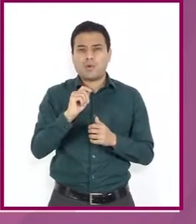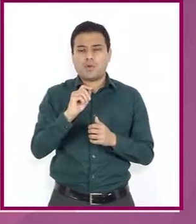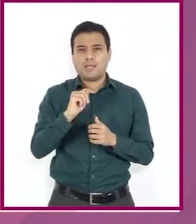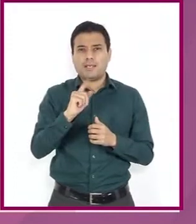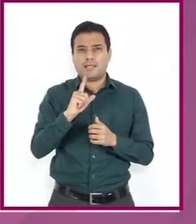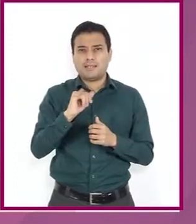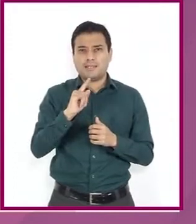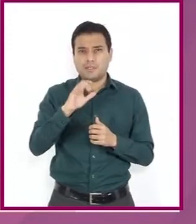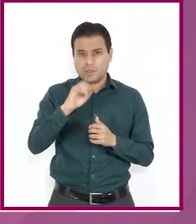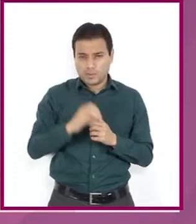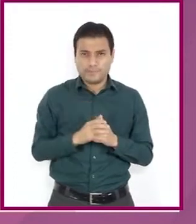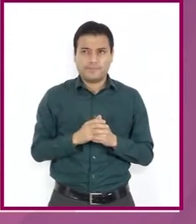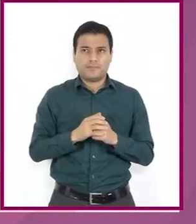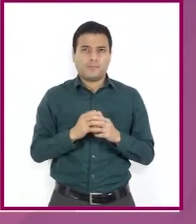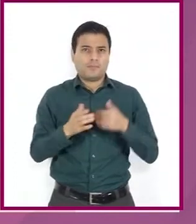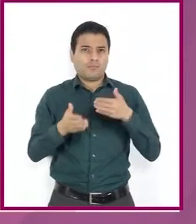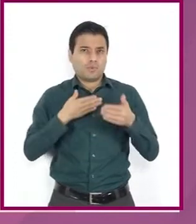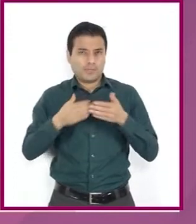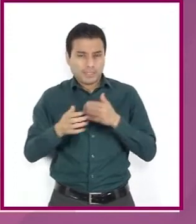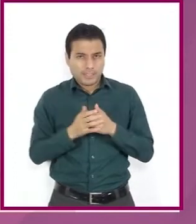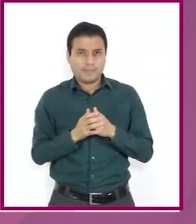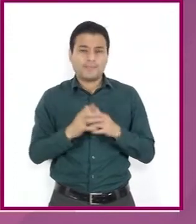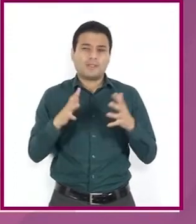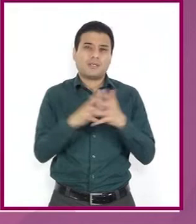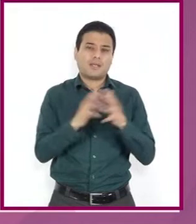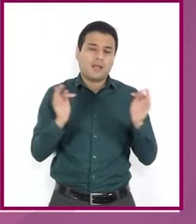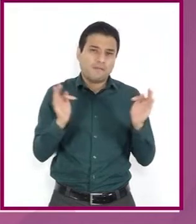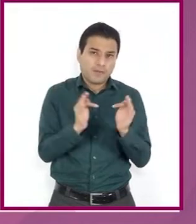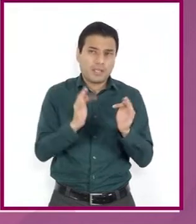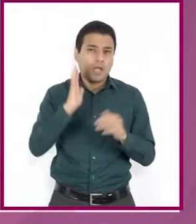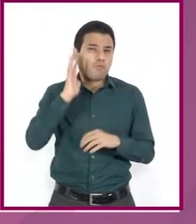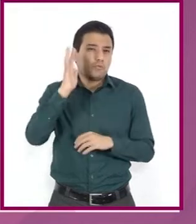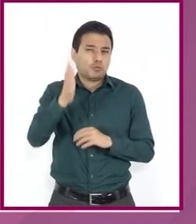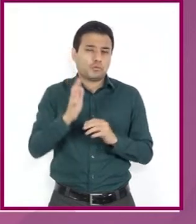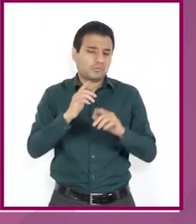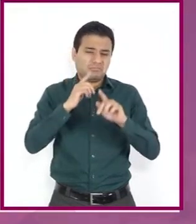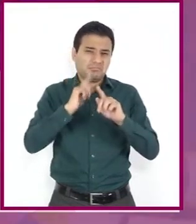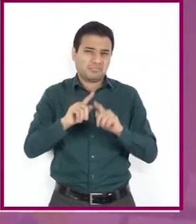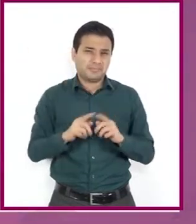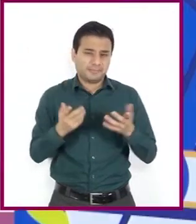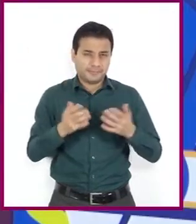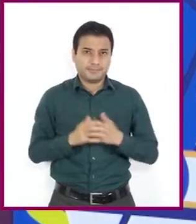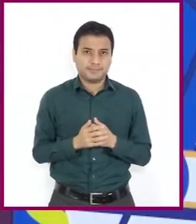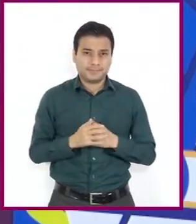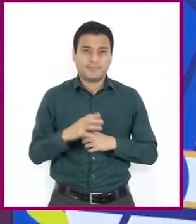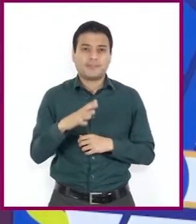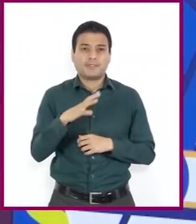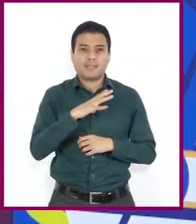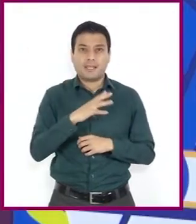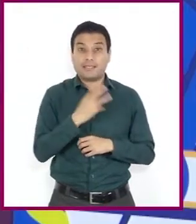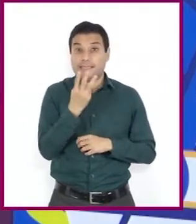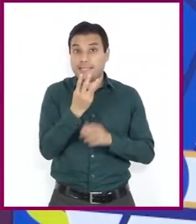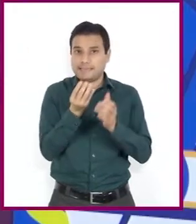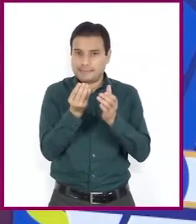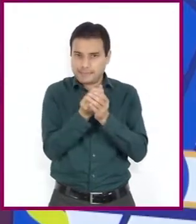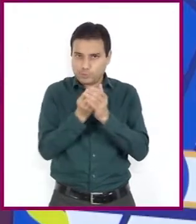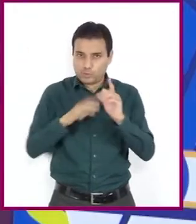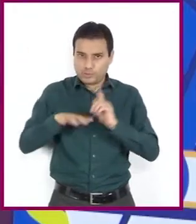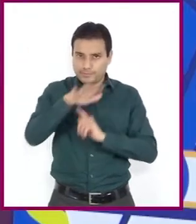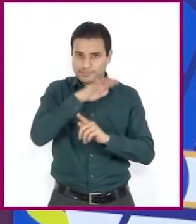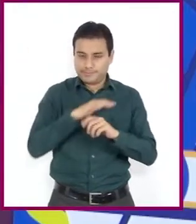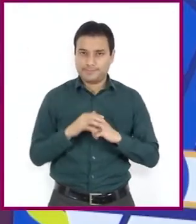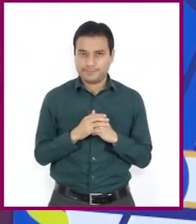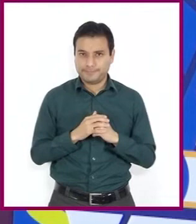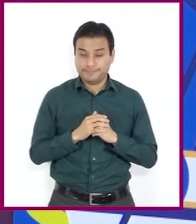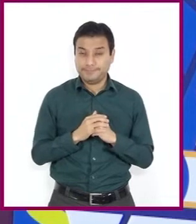moderna, Guerra Fría, futuro sin fecha, etc. Existen 3 tipos de ambientes que no